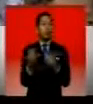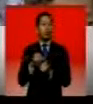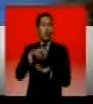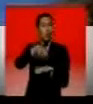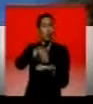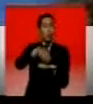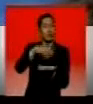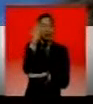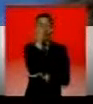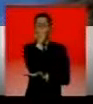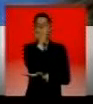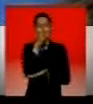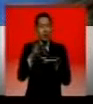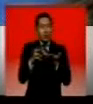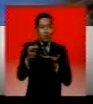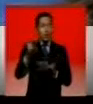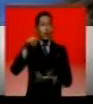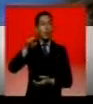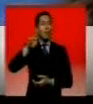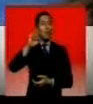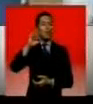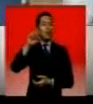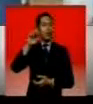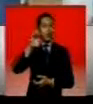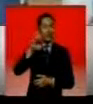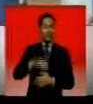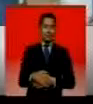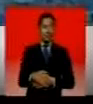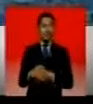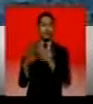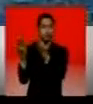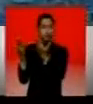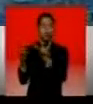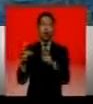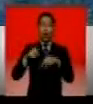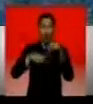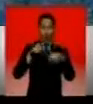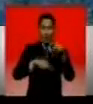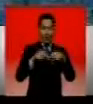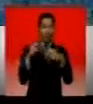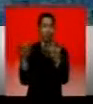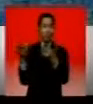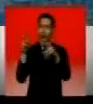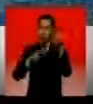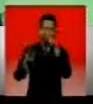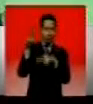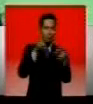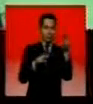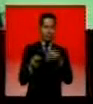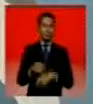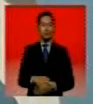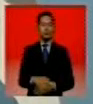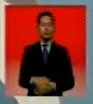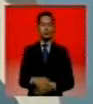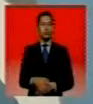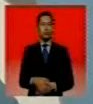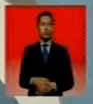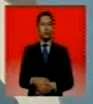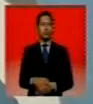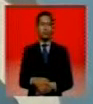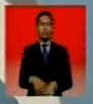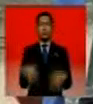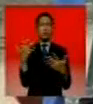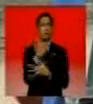Esmeraldas. Fabricio Flores, reportero de Gama Deportes, en una asignación especial, recorrió este lugar. Producto del